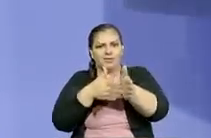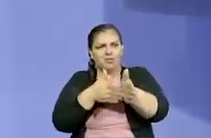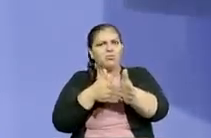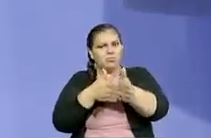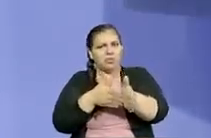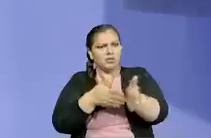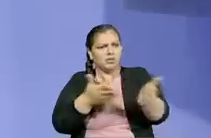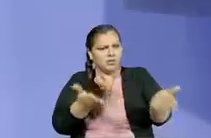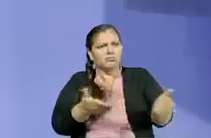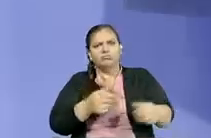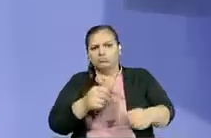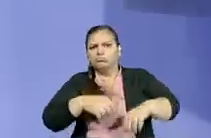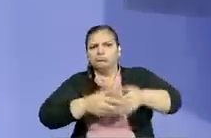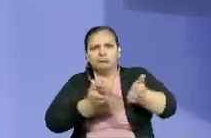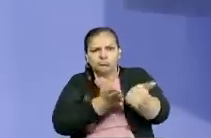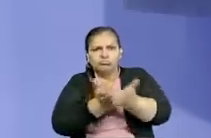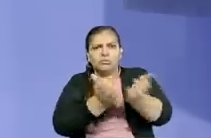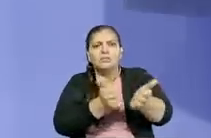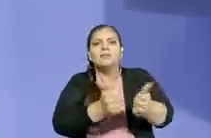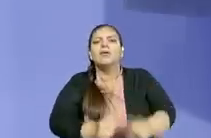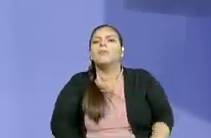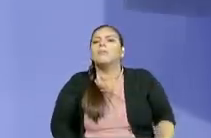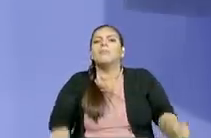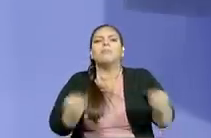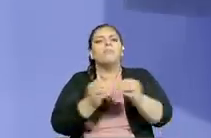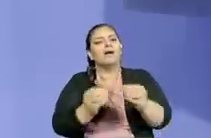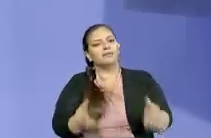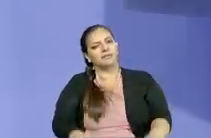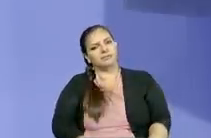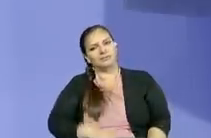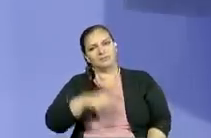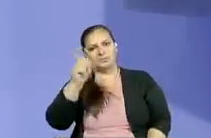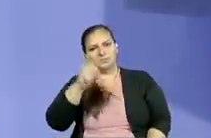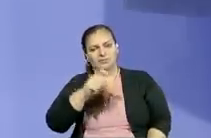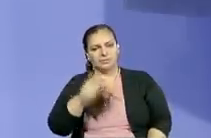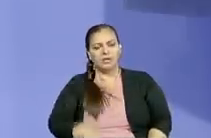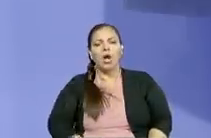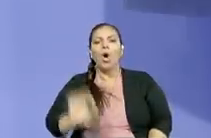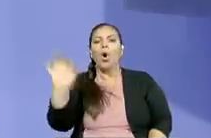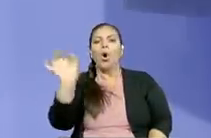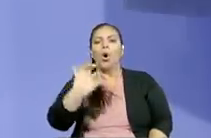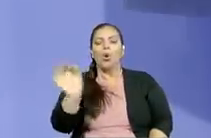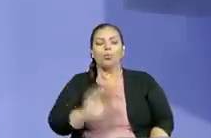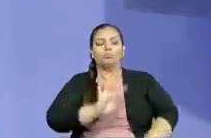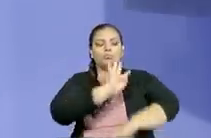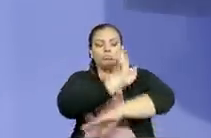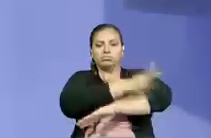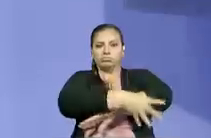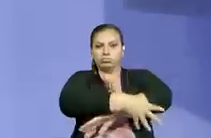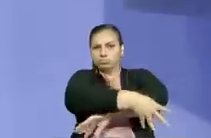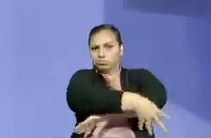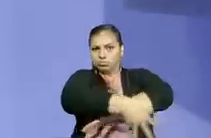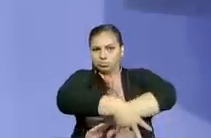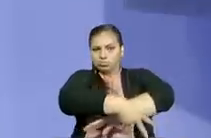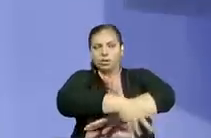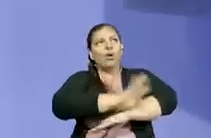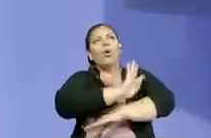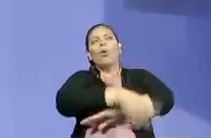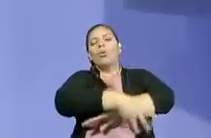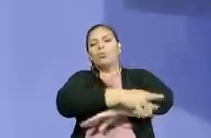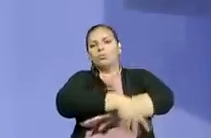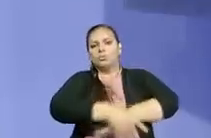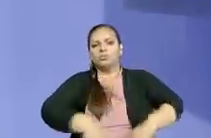menos uno más. Hay cosas como el alcantarillado y el agua potable y las plantas de tratamiento, aguas servidas, que